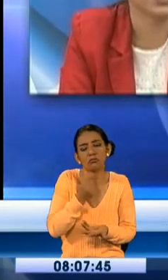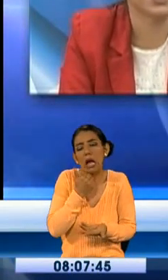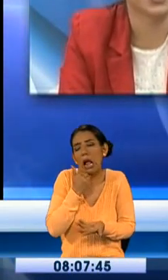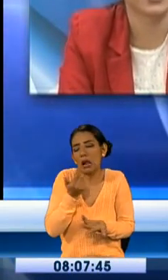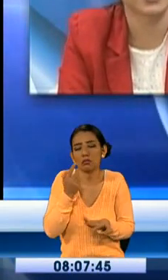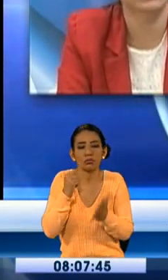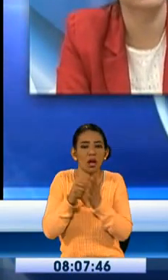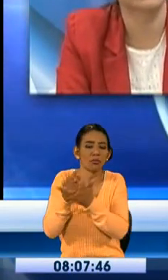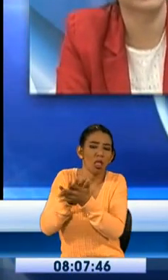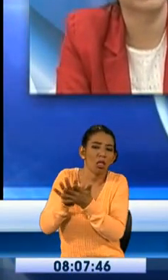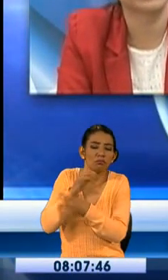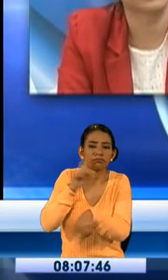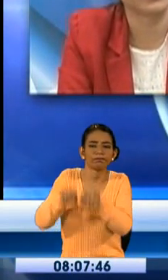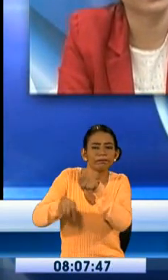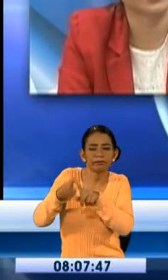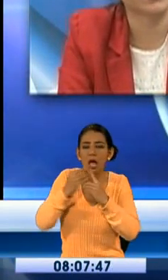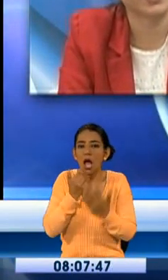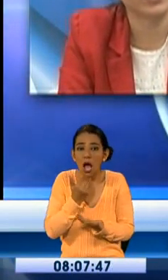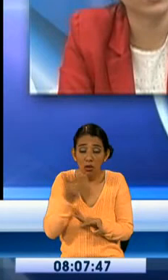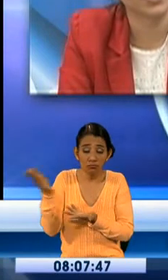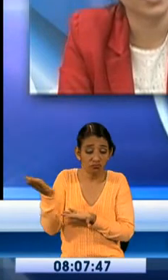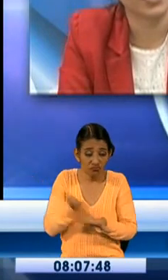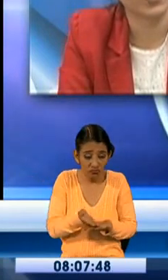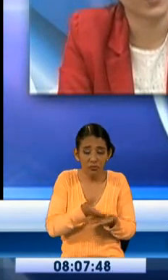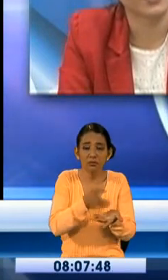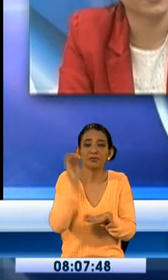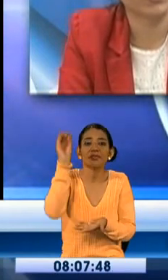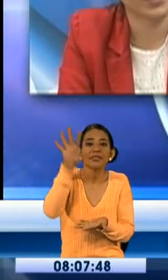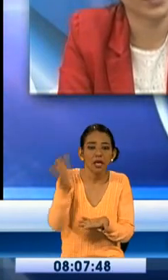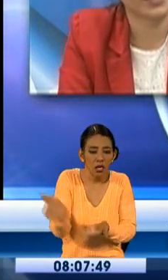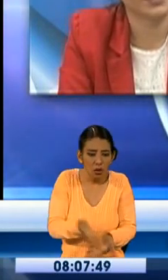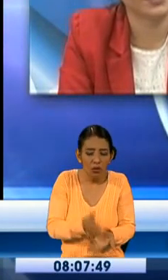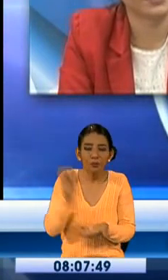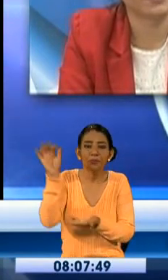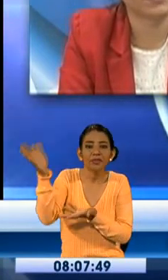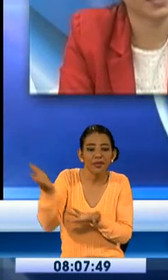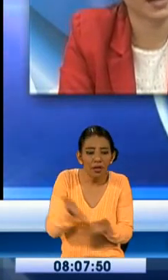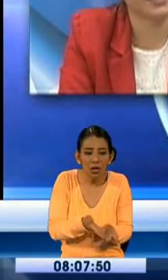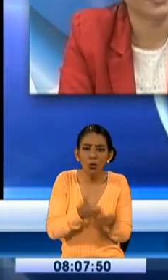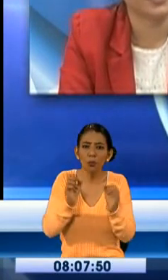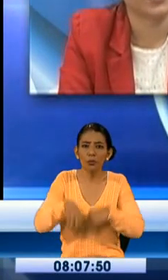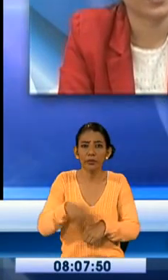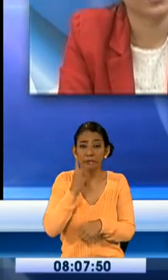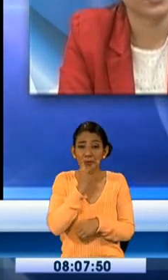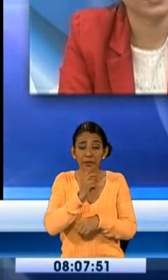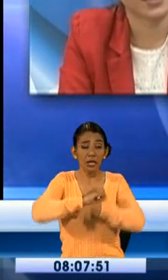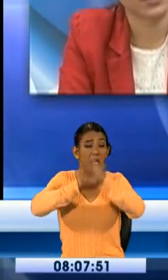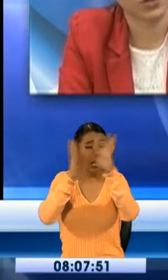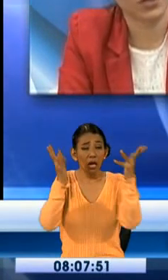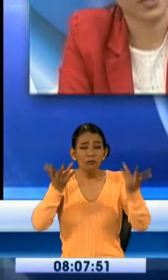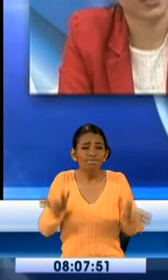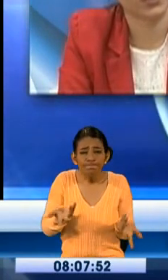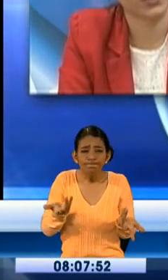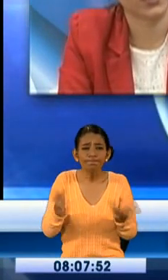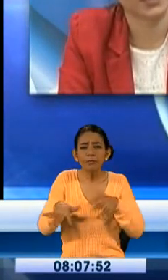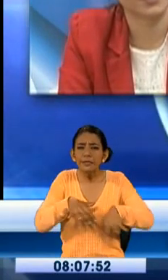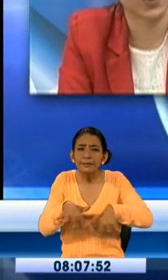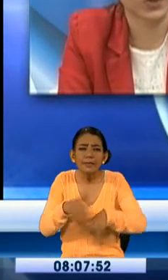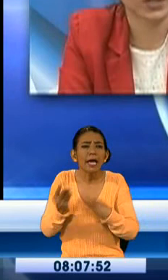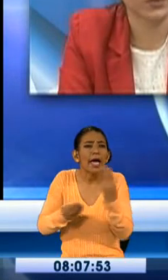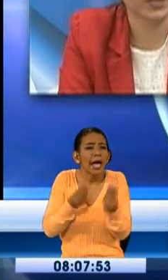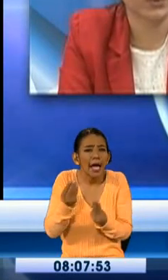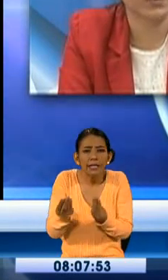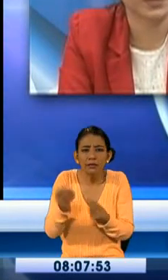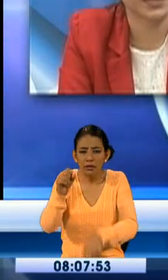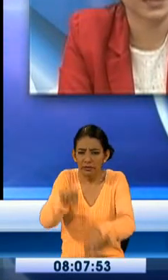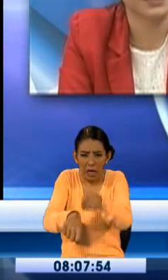de ser el caso, semanalmente nos van a entregar videos en los cuales se pueda identificar cuáles son estas acciones que están ocurriendo